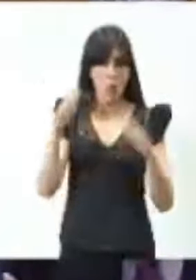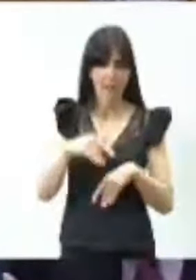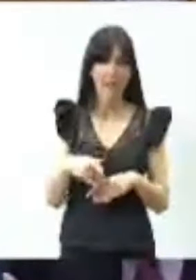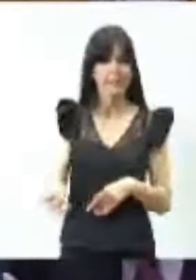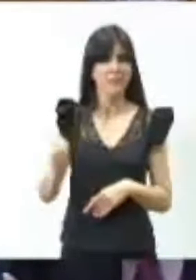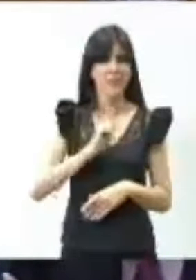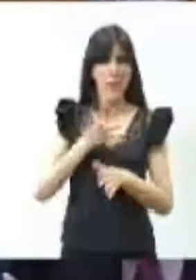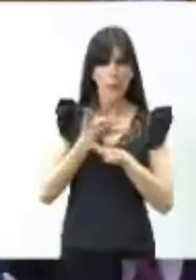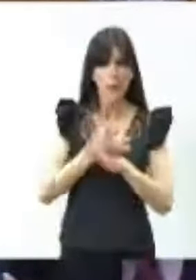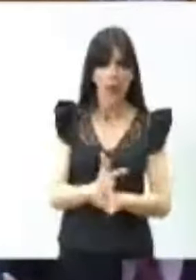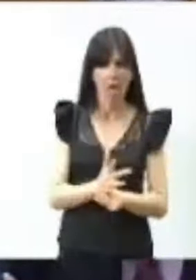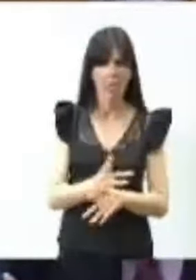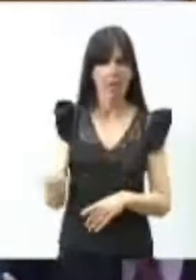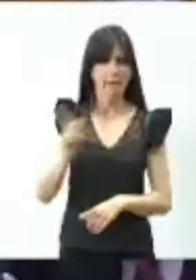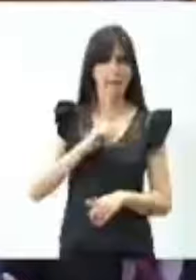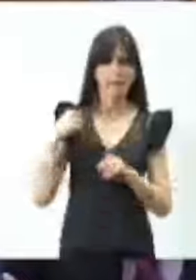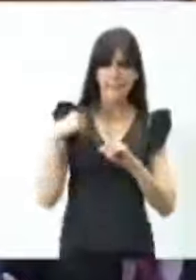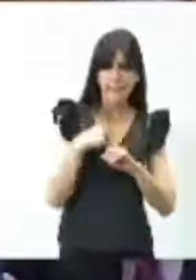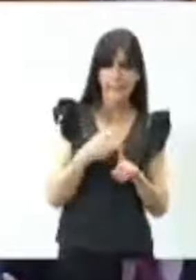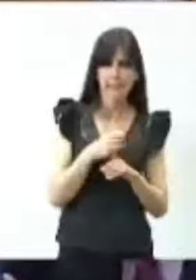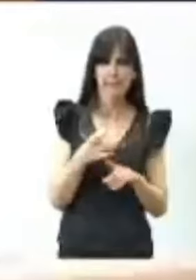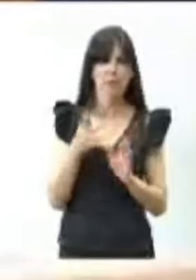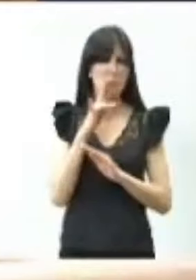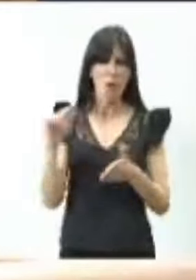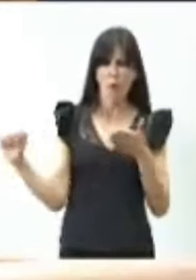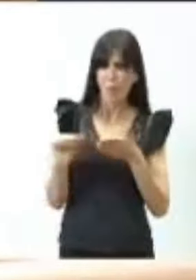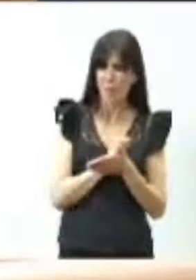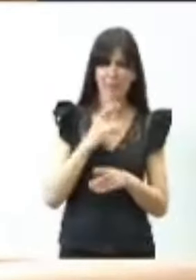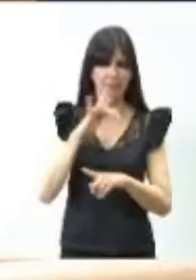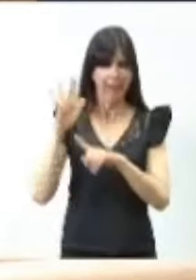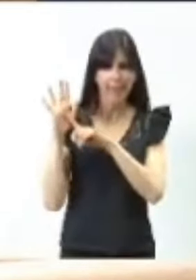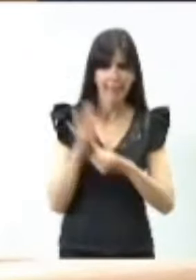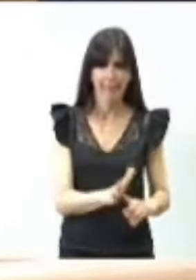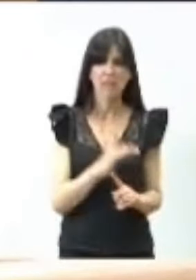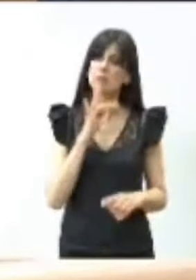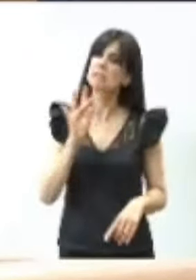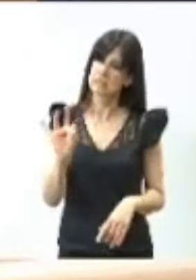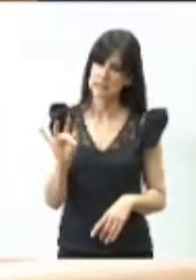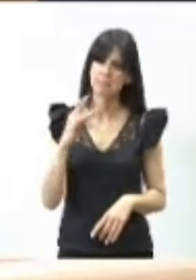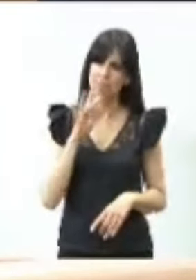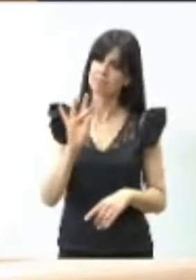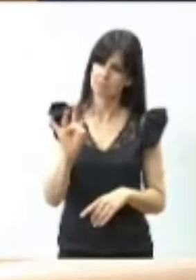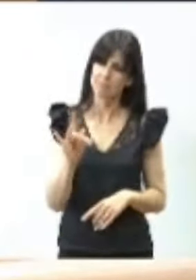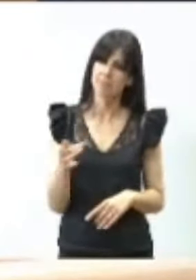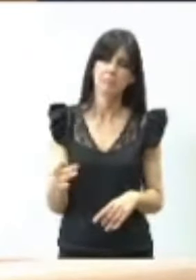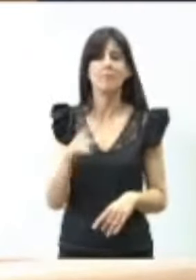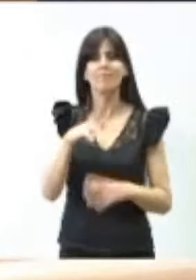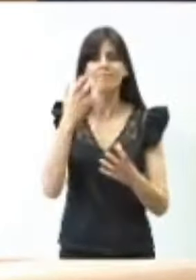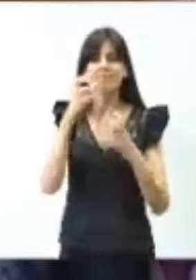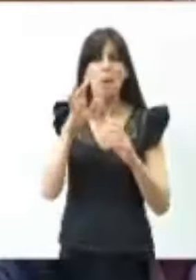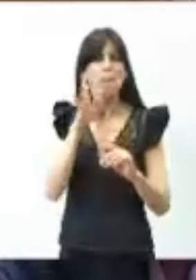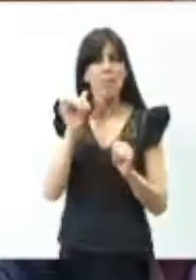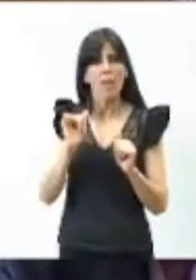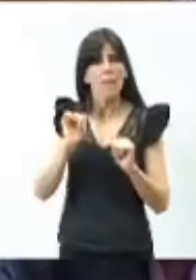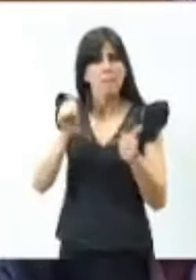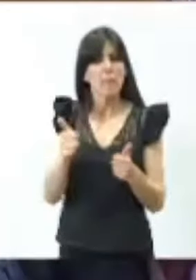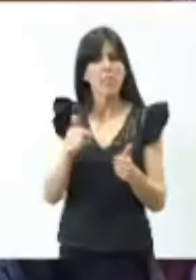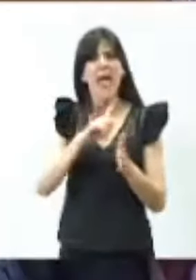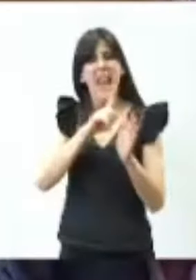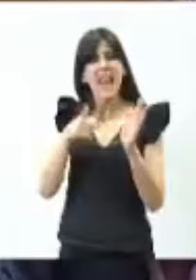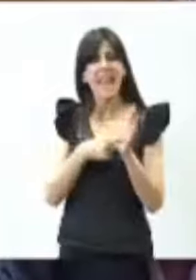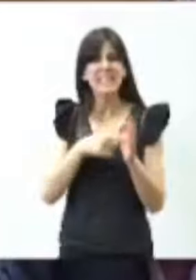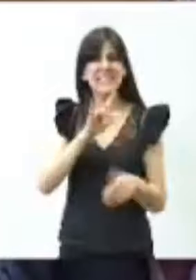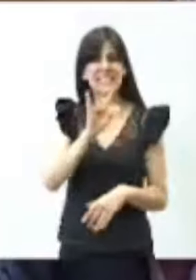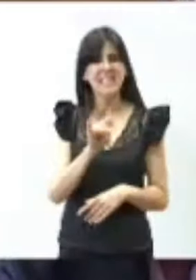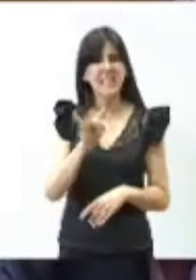agredidas, revictimizadas y borradas. Sí, señorías, sí. Parece que todo empieza y acaba en su ley, en la ley del